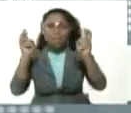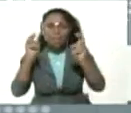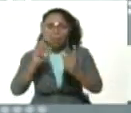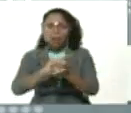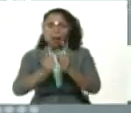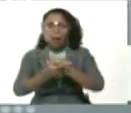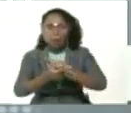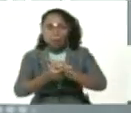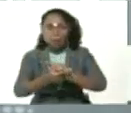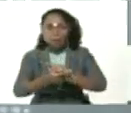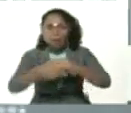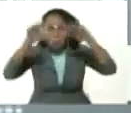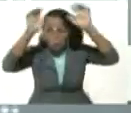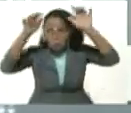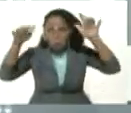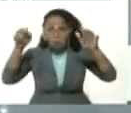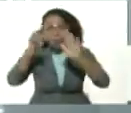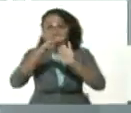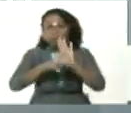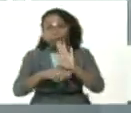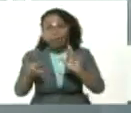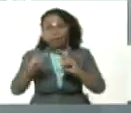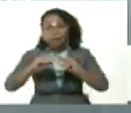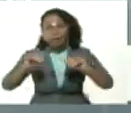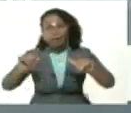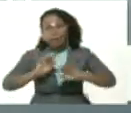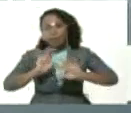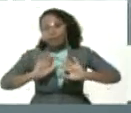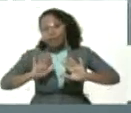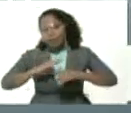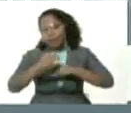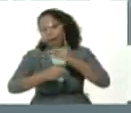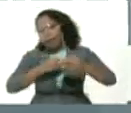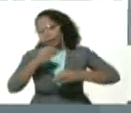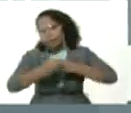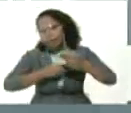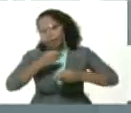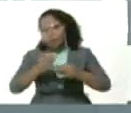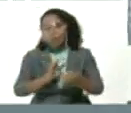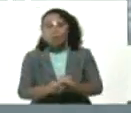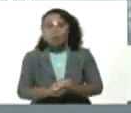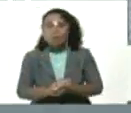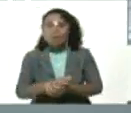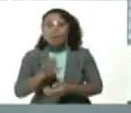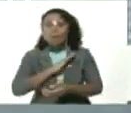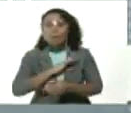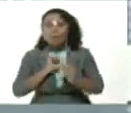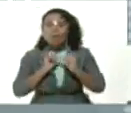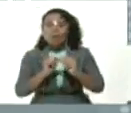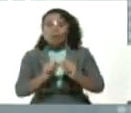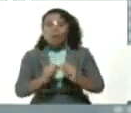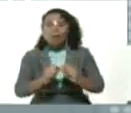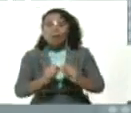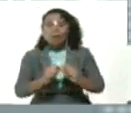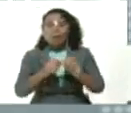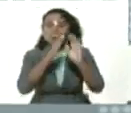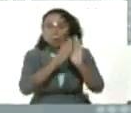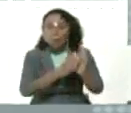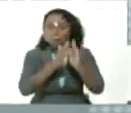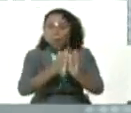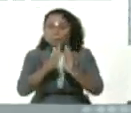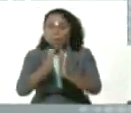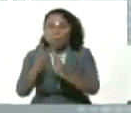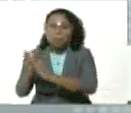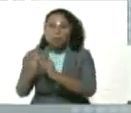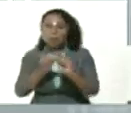cambio climático a nivel territorial ya se están ejecutando, y tenemos que seguir organizando, reorganizando